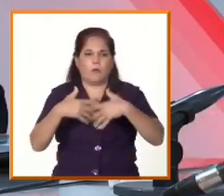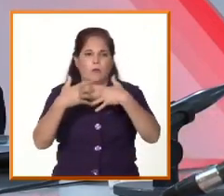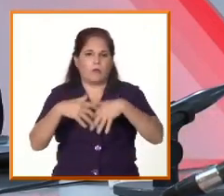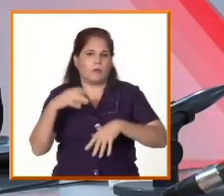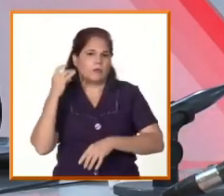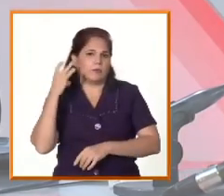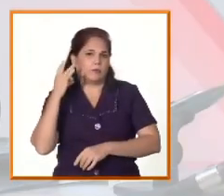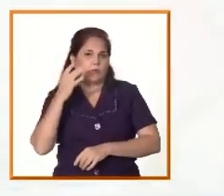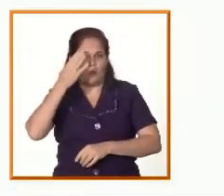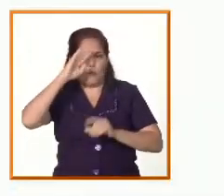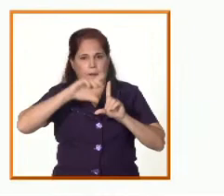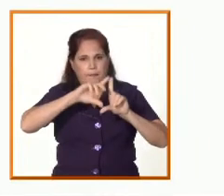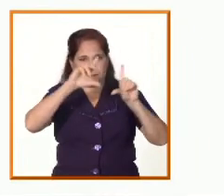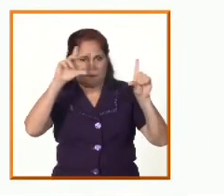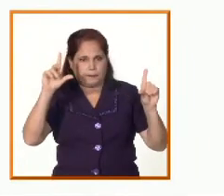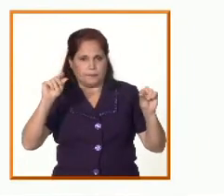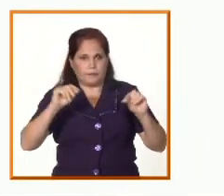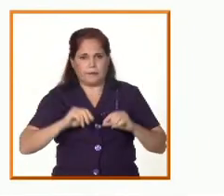en el país